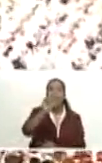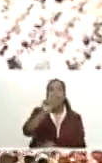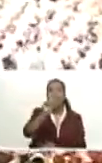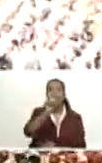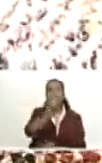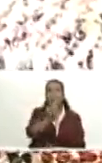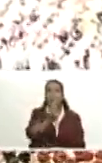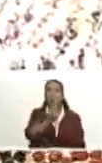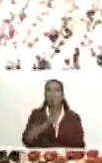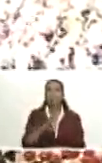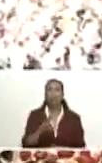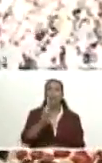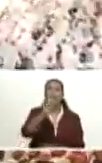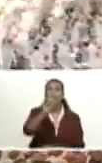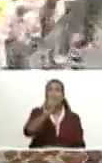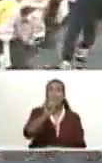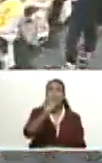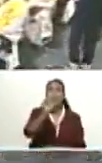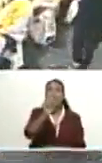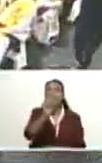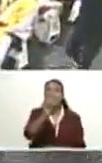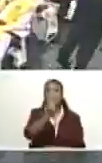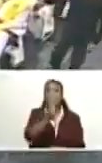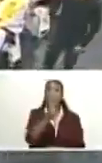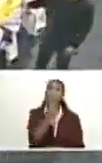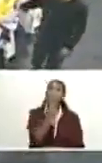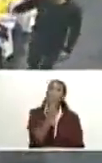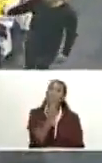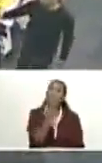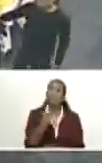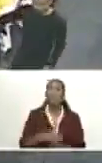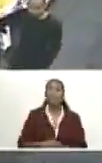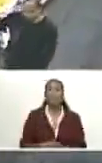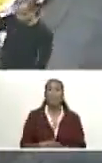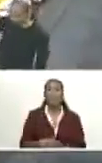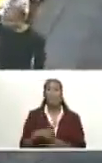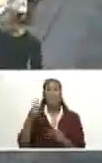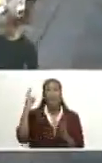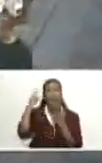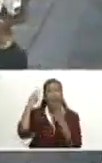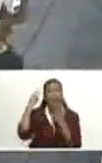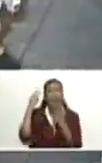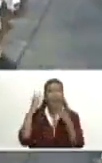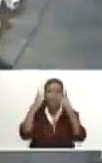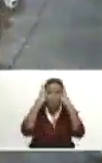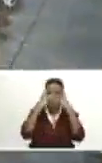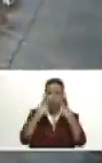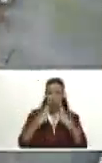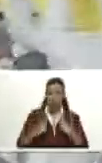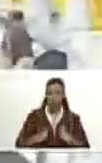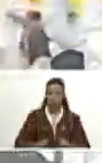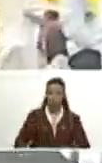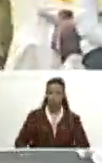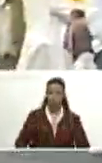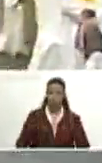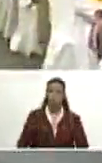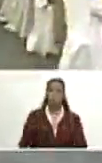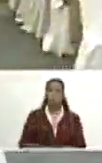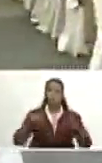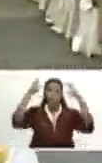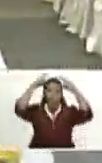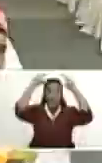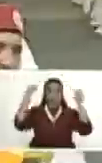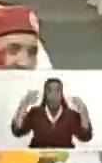los técnicos superiores de radioimagenología, de